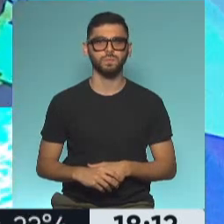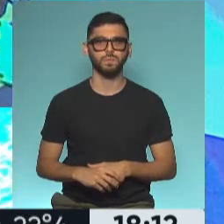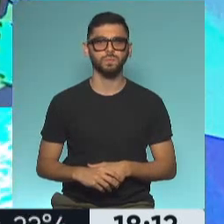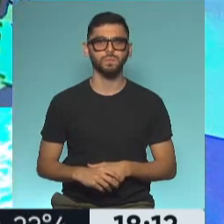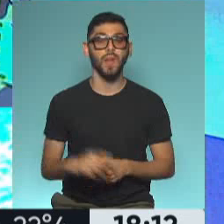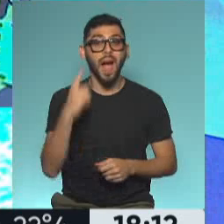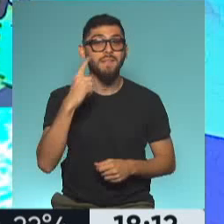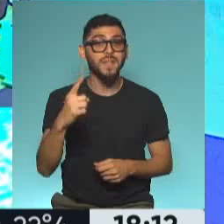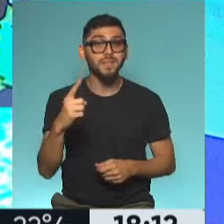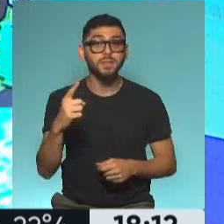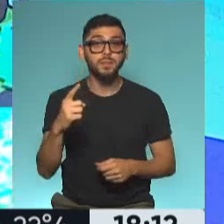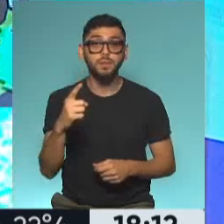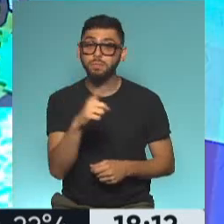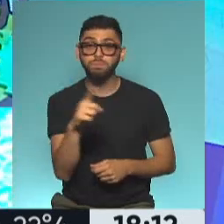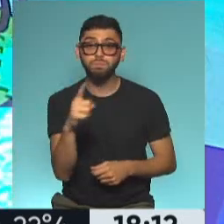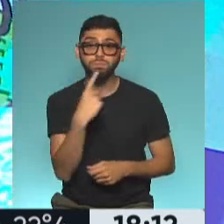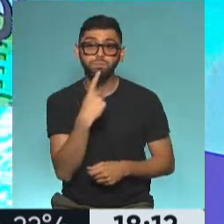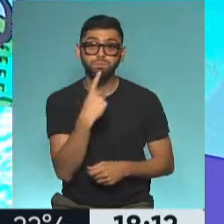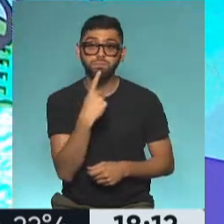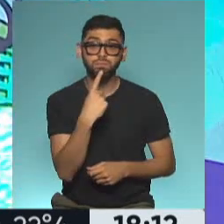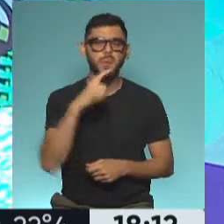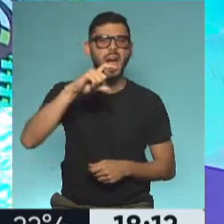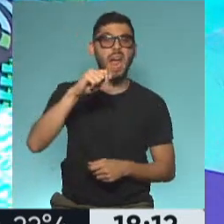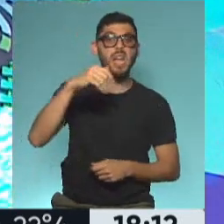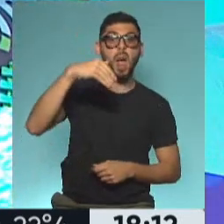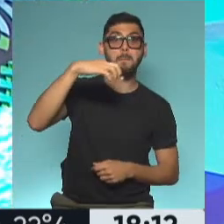No, mis chicas no. La voy a decir. El campo de látex.